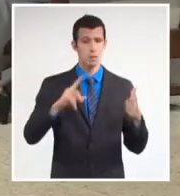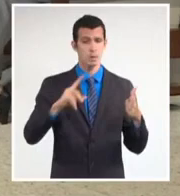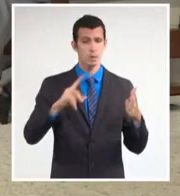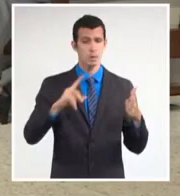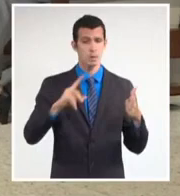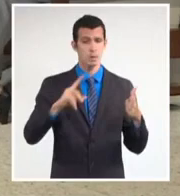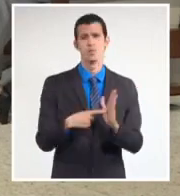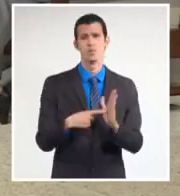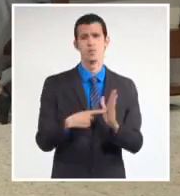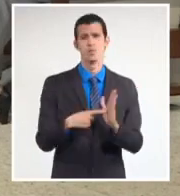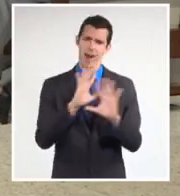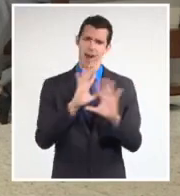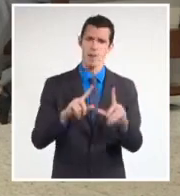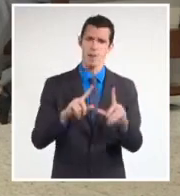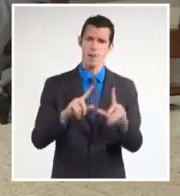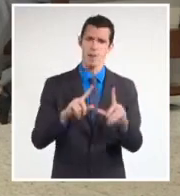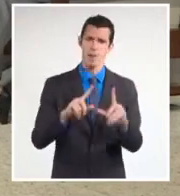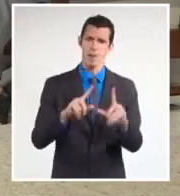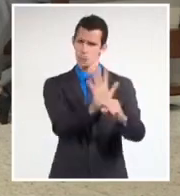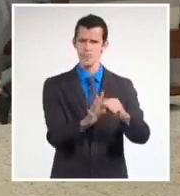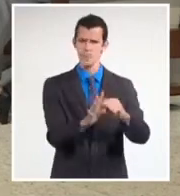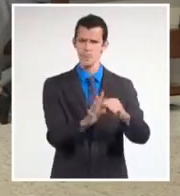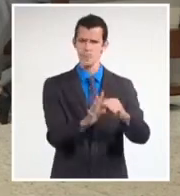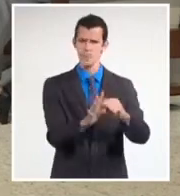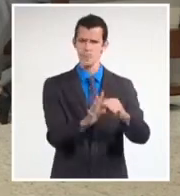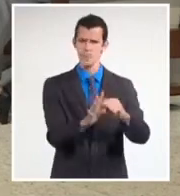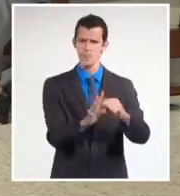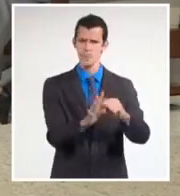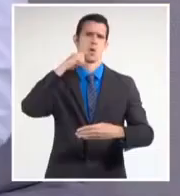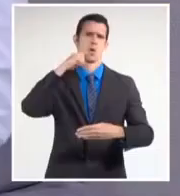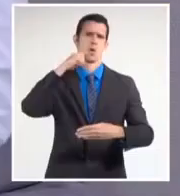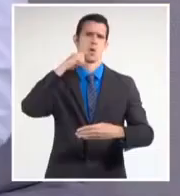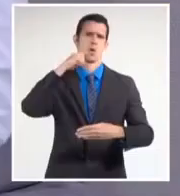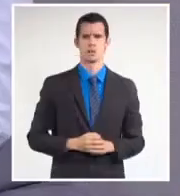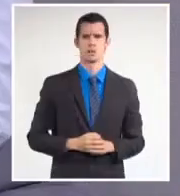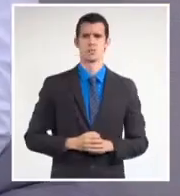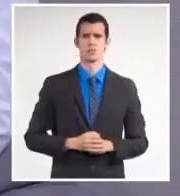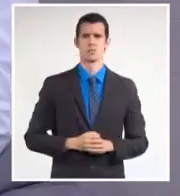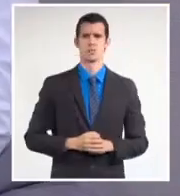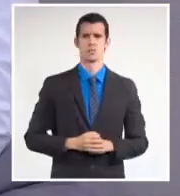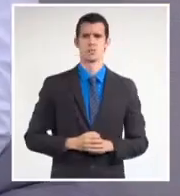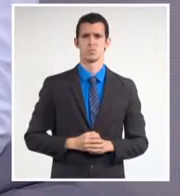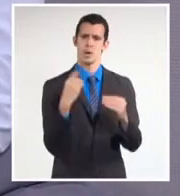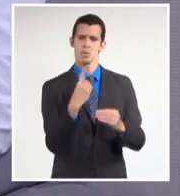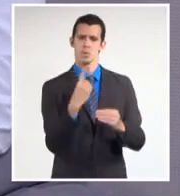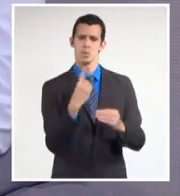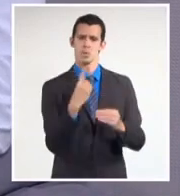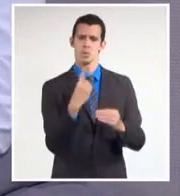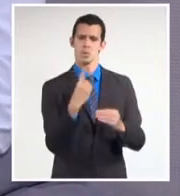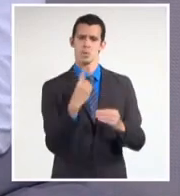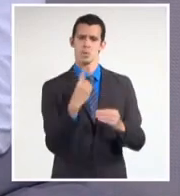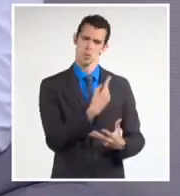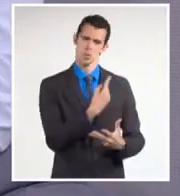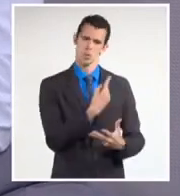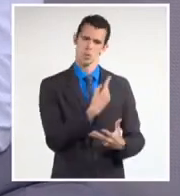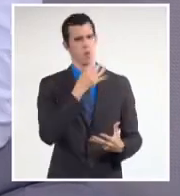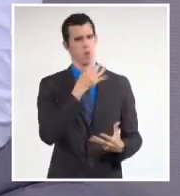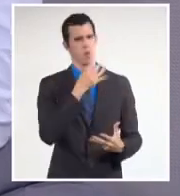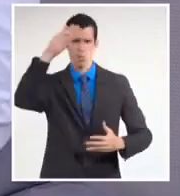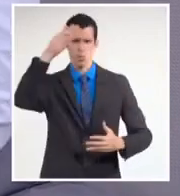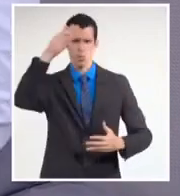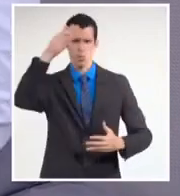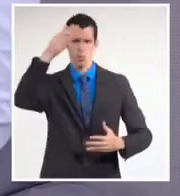otra. Se dijo en las palabras conclusivas del tercer pleno, sería injusto hacer un análisis de la economía o del crecimiento